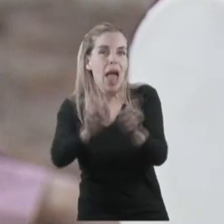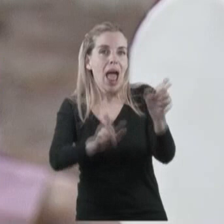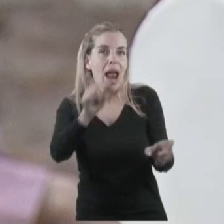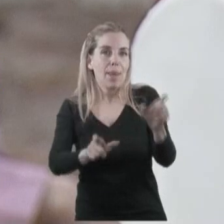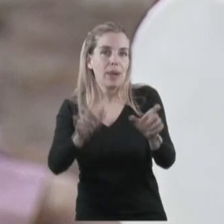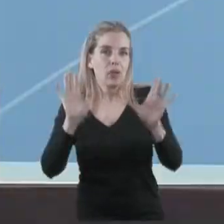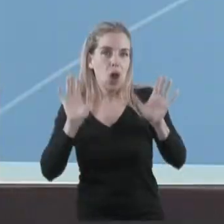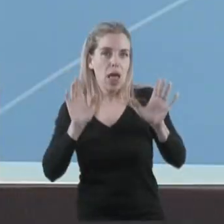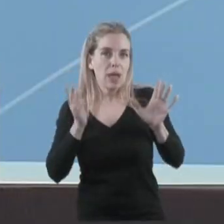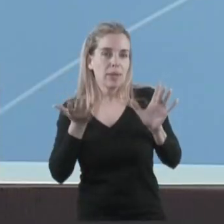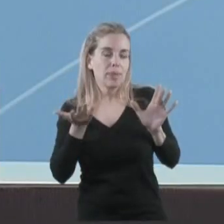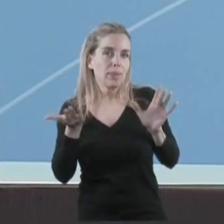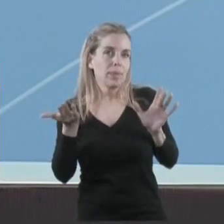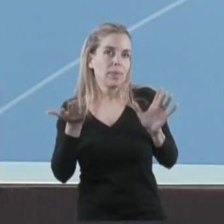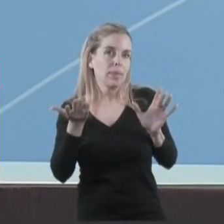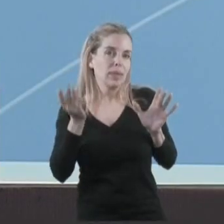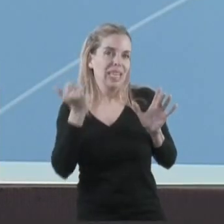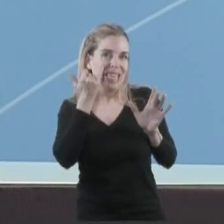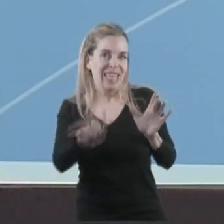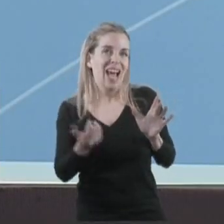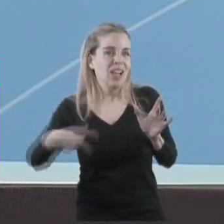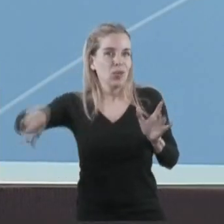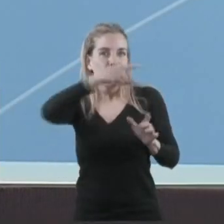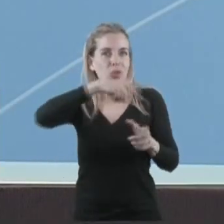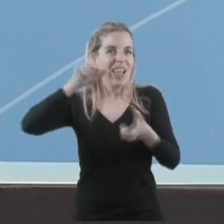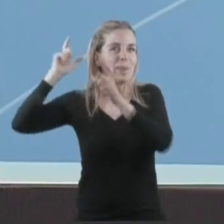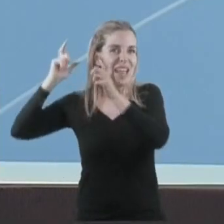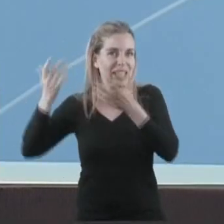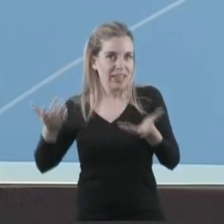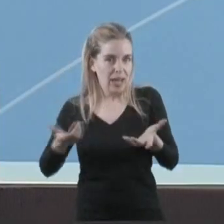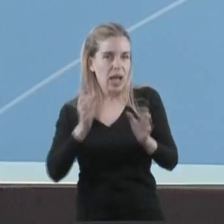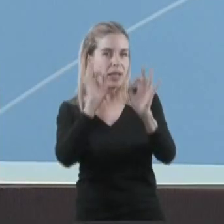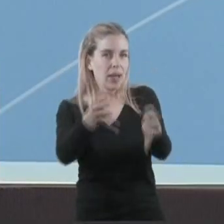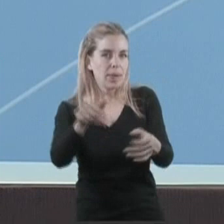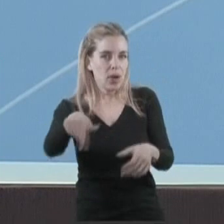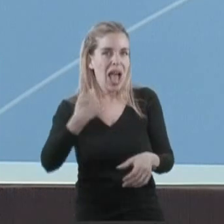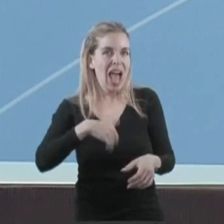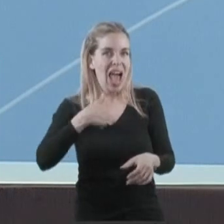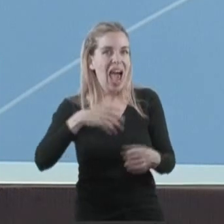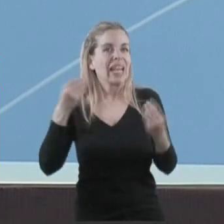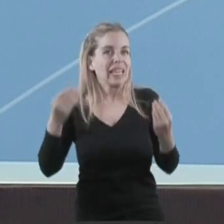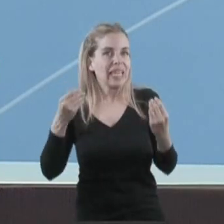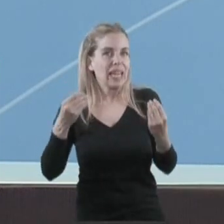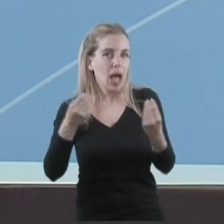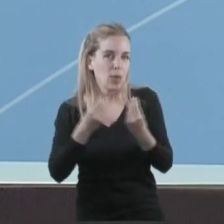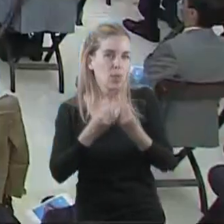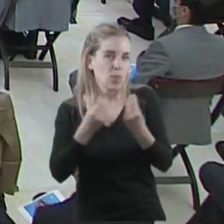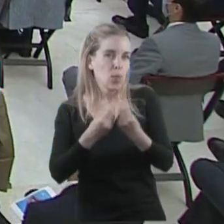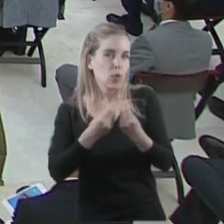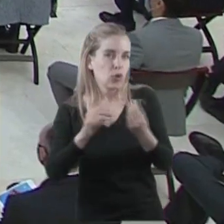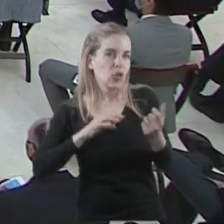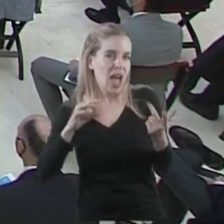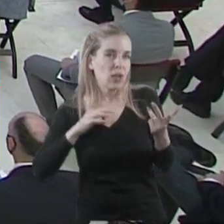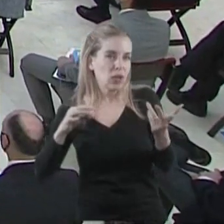que muchos de nosotros vivimos, en donde en la Argentina se ha descuidado en buena parte de nuestra historia a